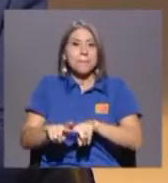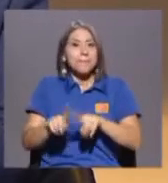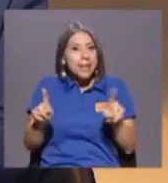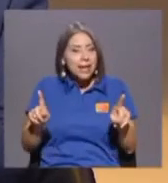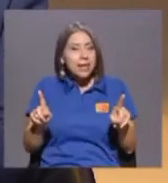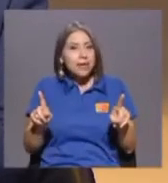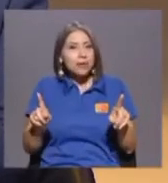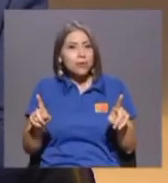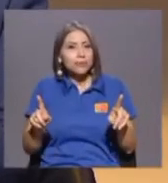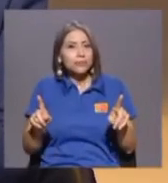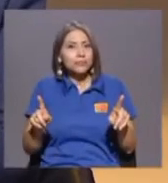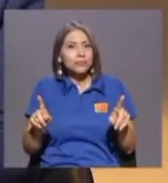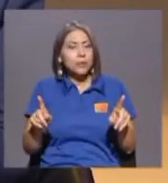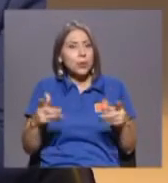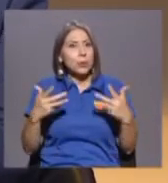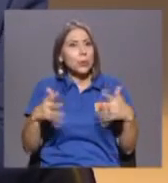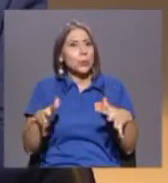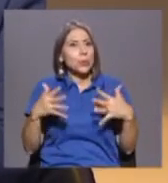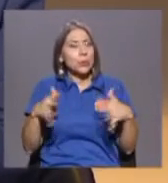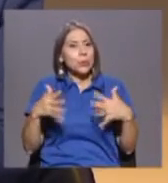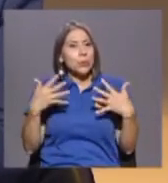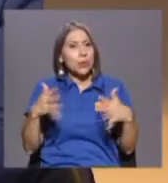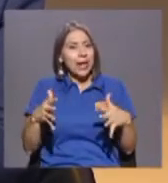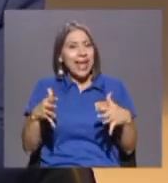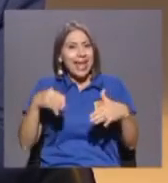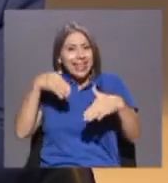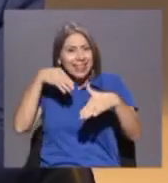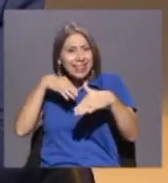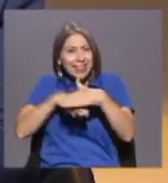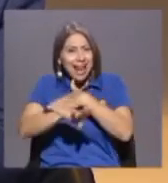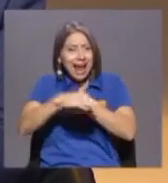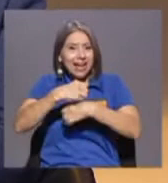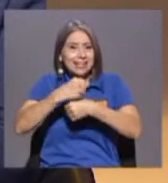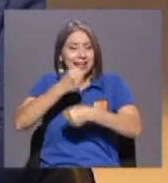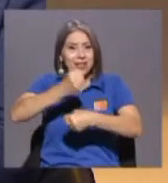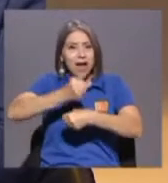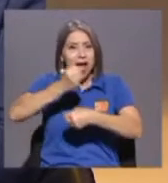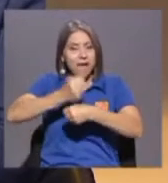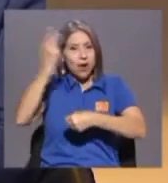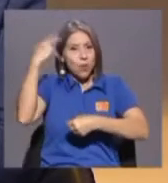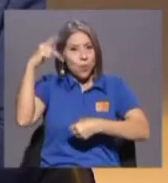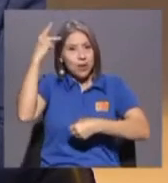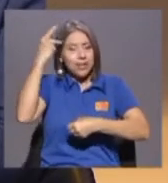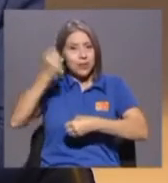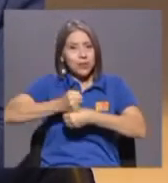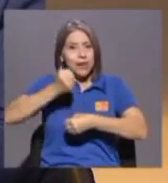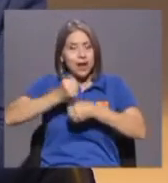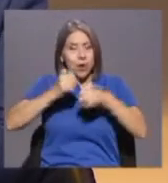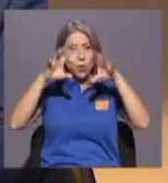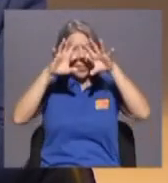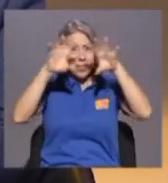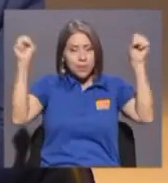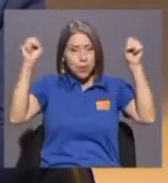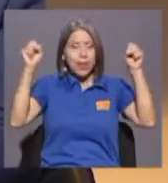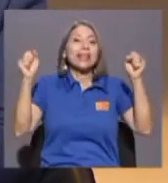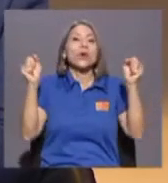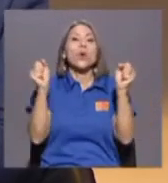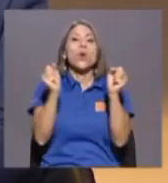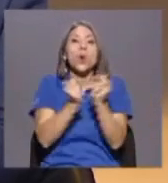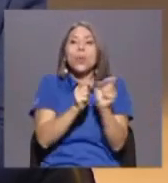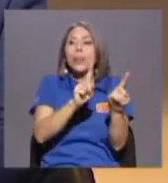entrar y hacer trabajo político y diplomático con los